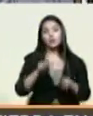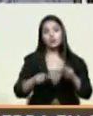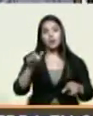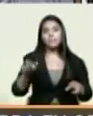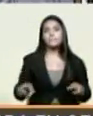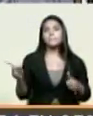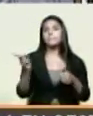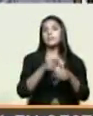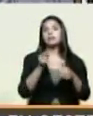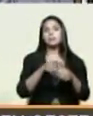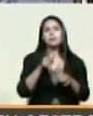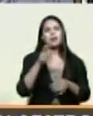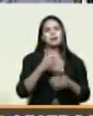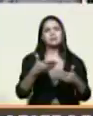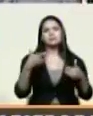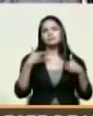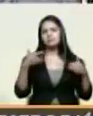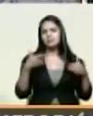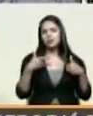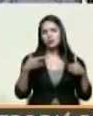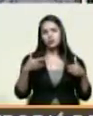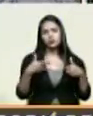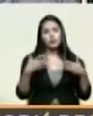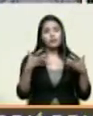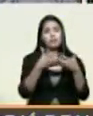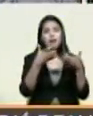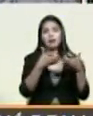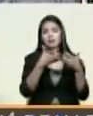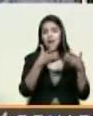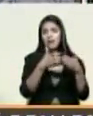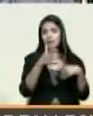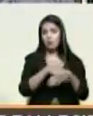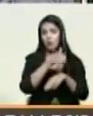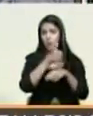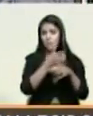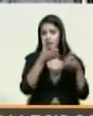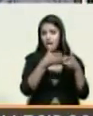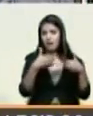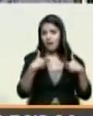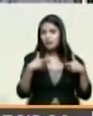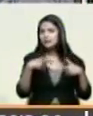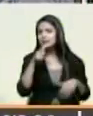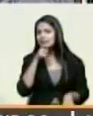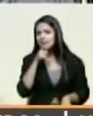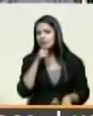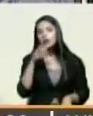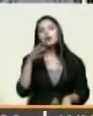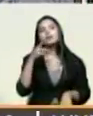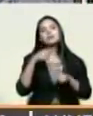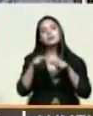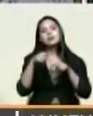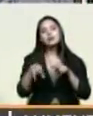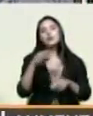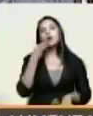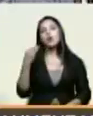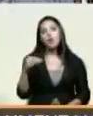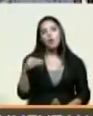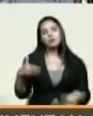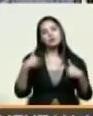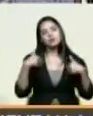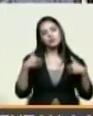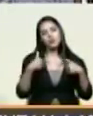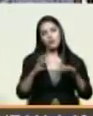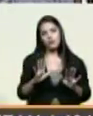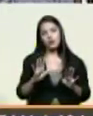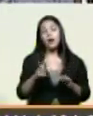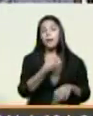las principales víctimas de las guerras y de los conflictos violentos son los niños y los jóvenes. Y por